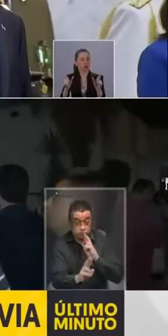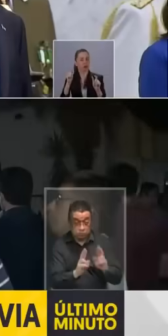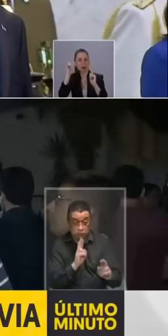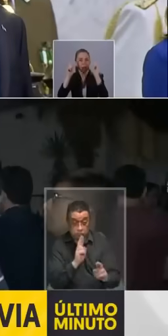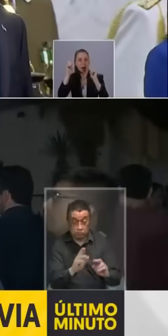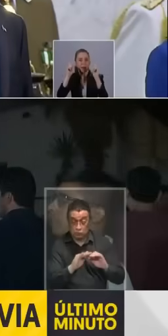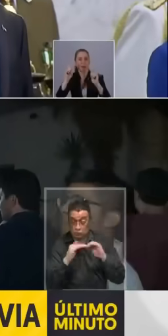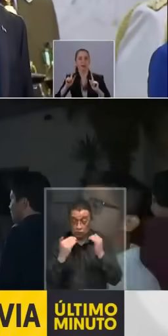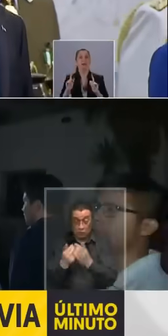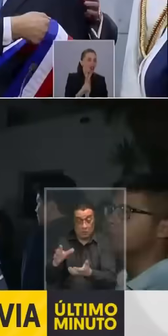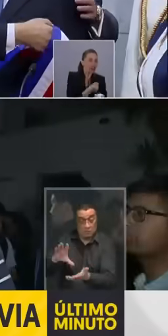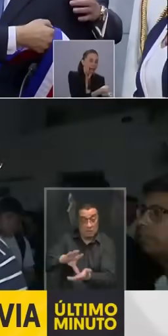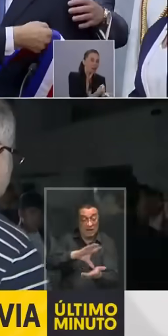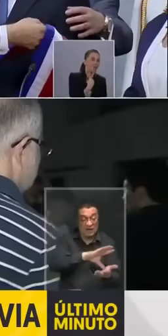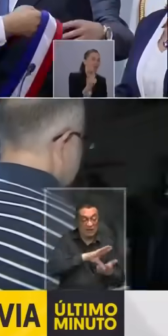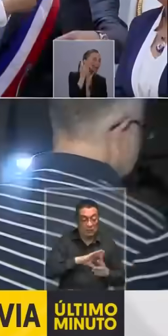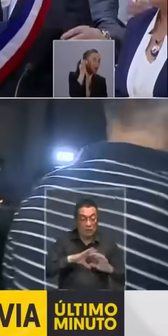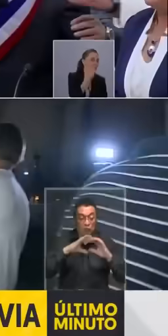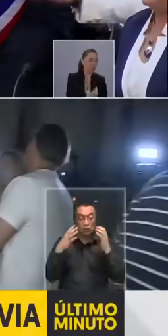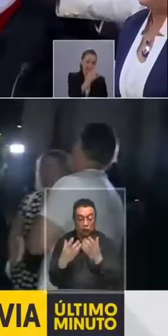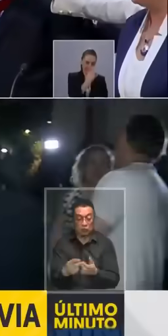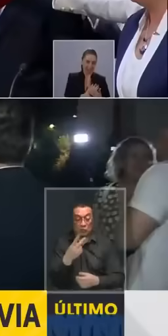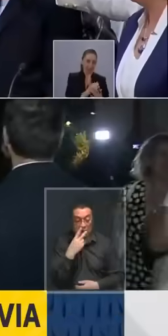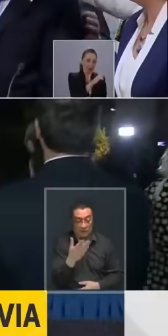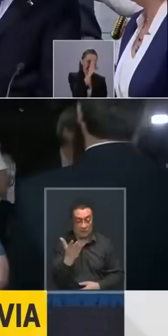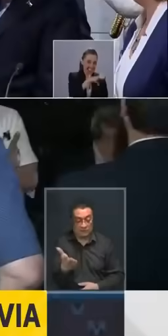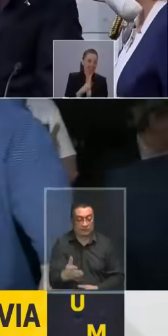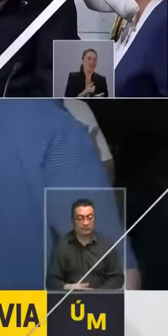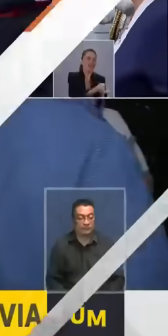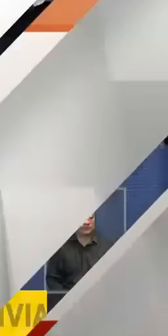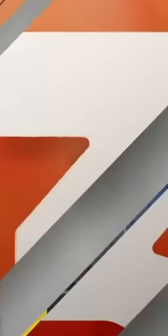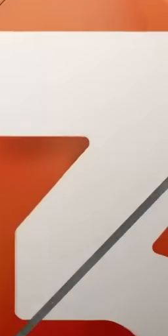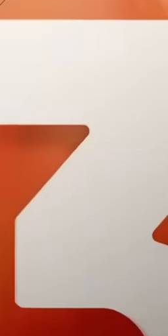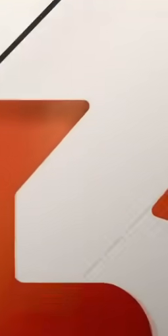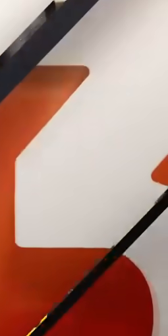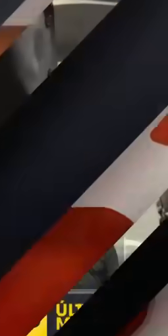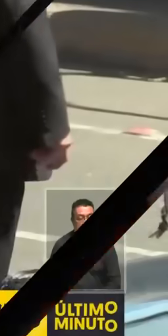en varios países del mundo, versa la siguiente nota.